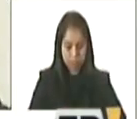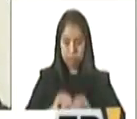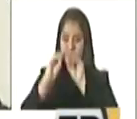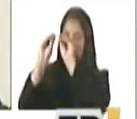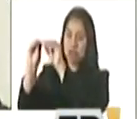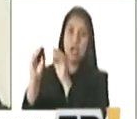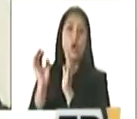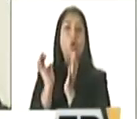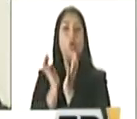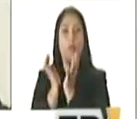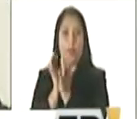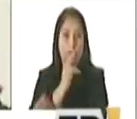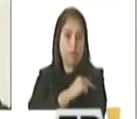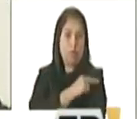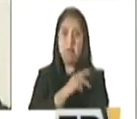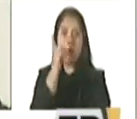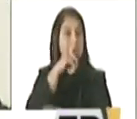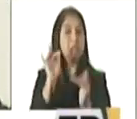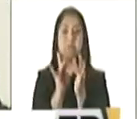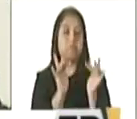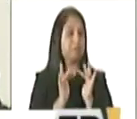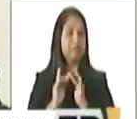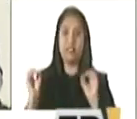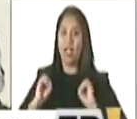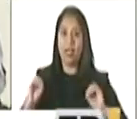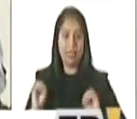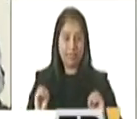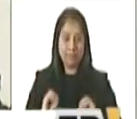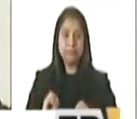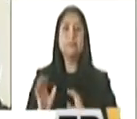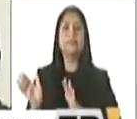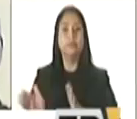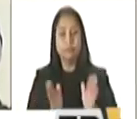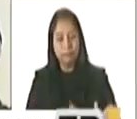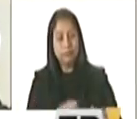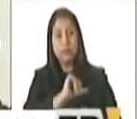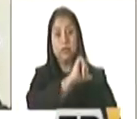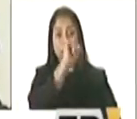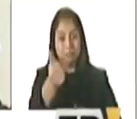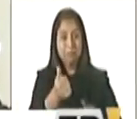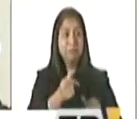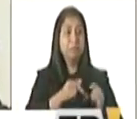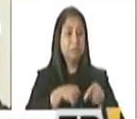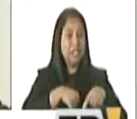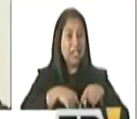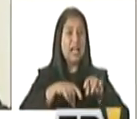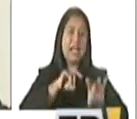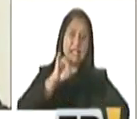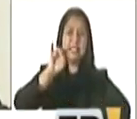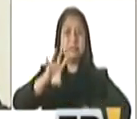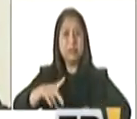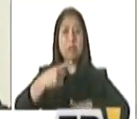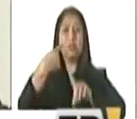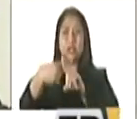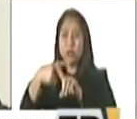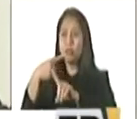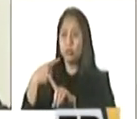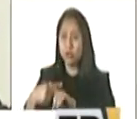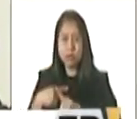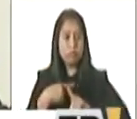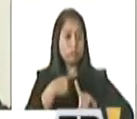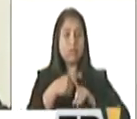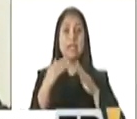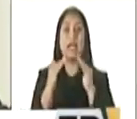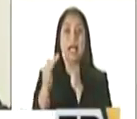por lo tanto no tuvieron contacto con nadie aquí. Y el resto que han ido dando positivo en su casa,